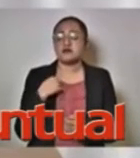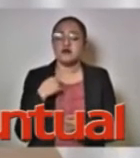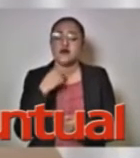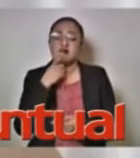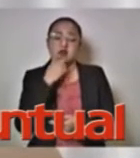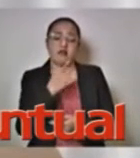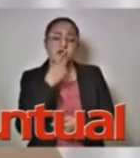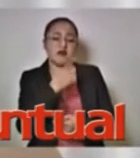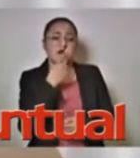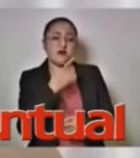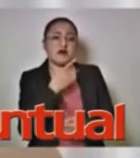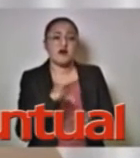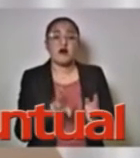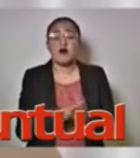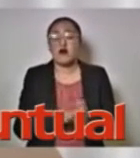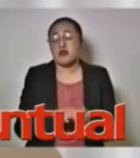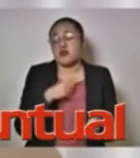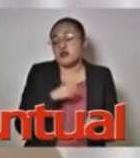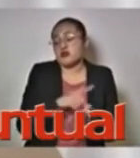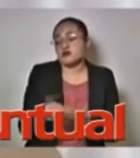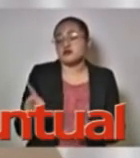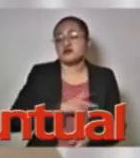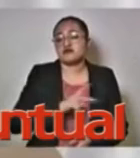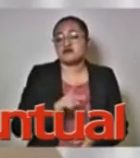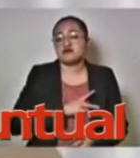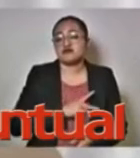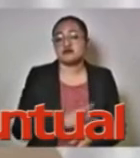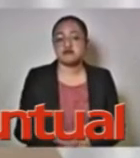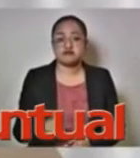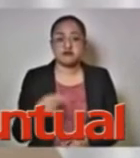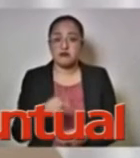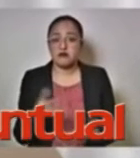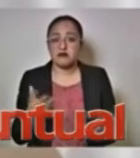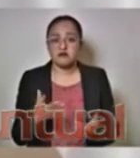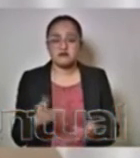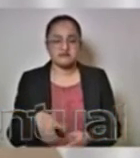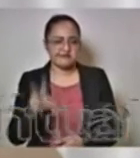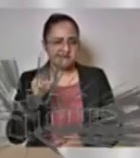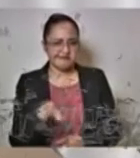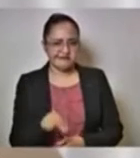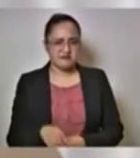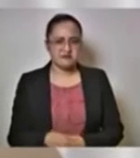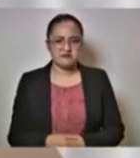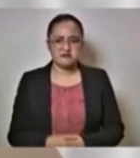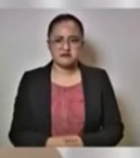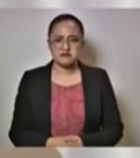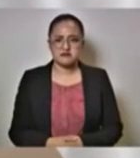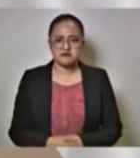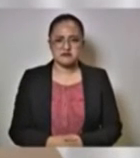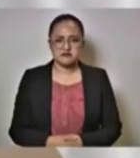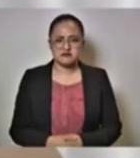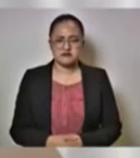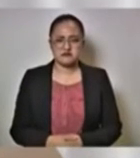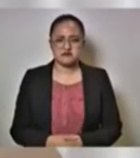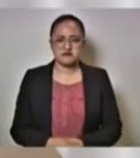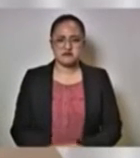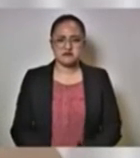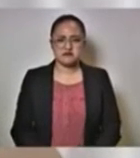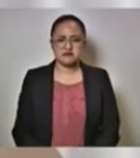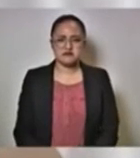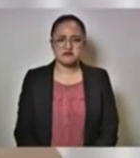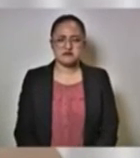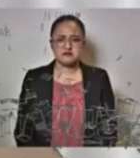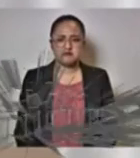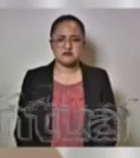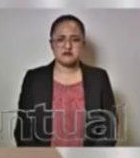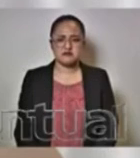legítimo derecho y solamente hacen eso hacen eso hay